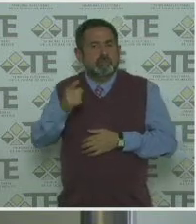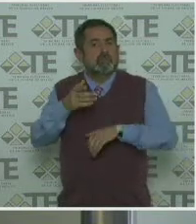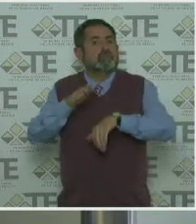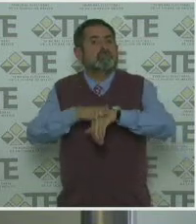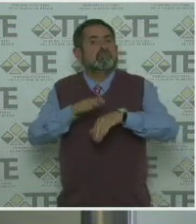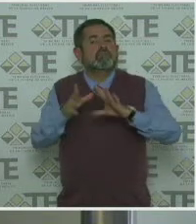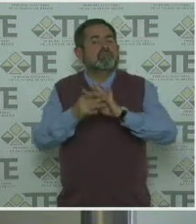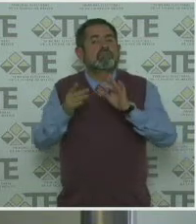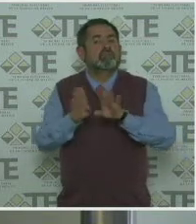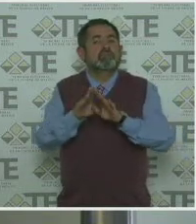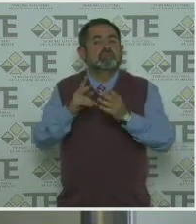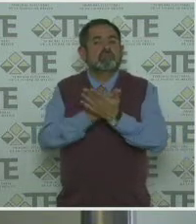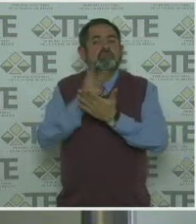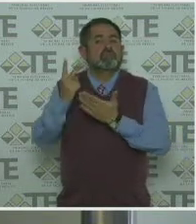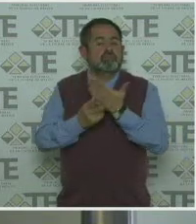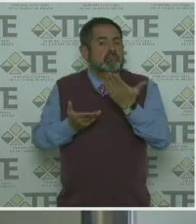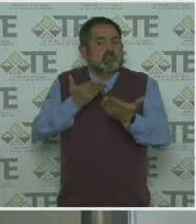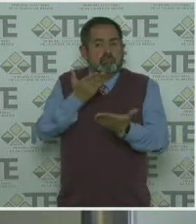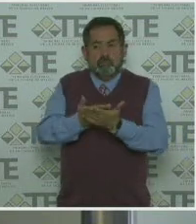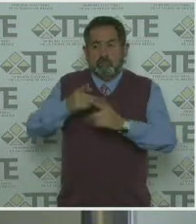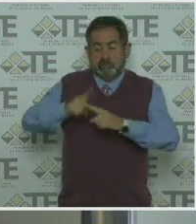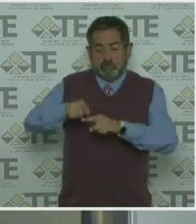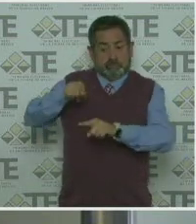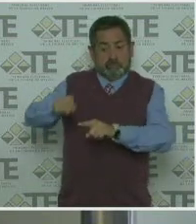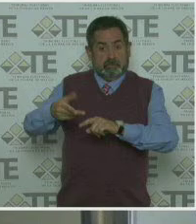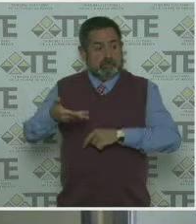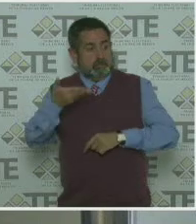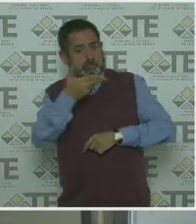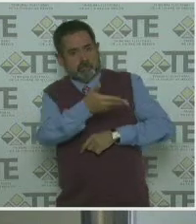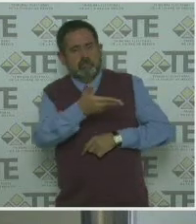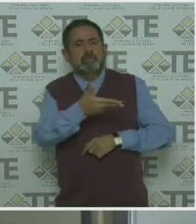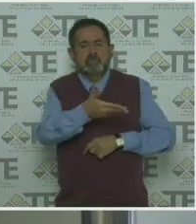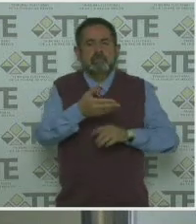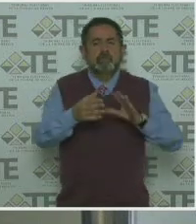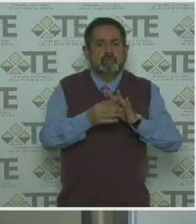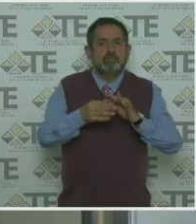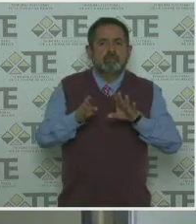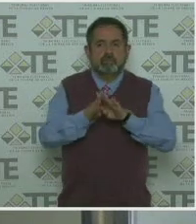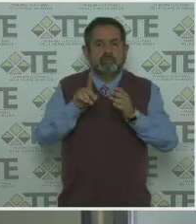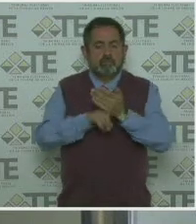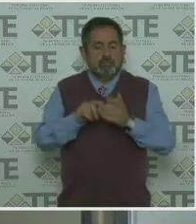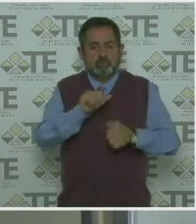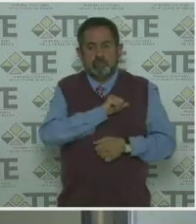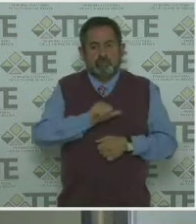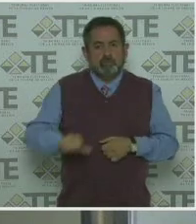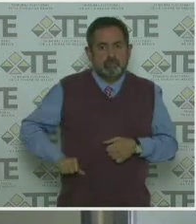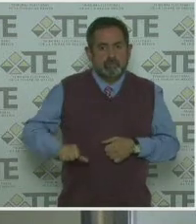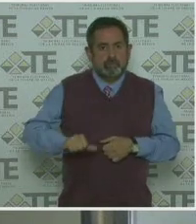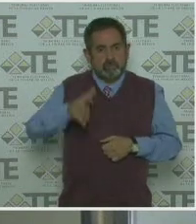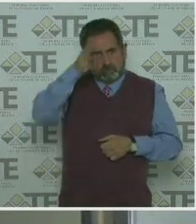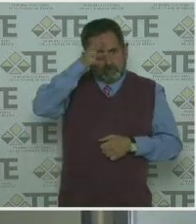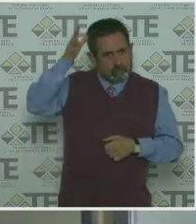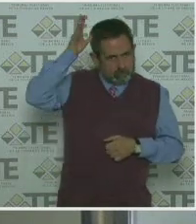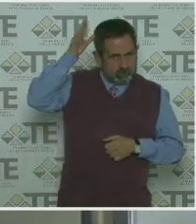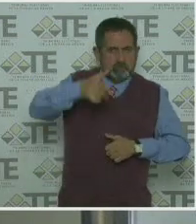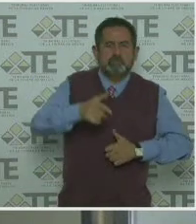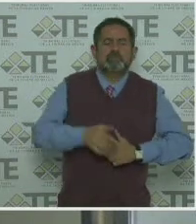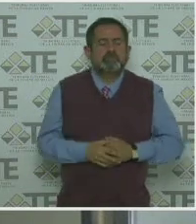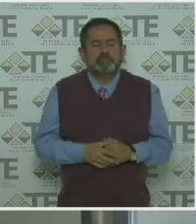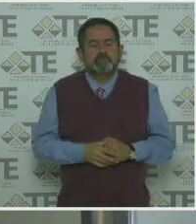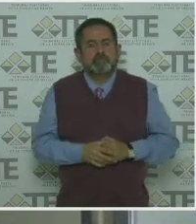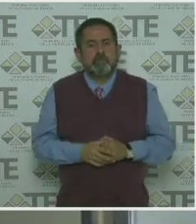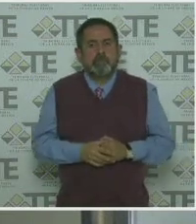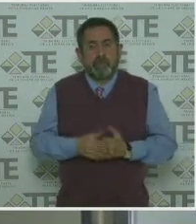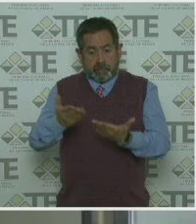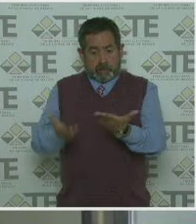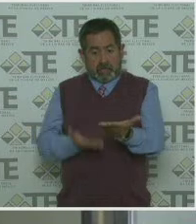aclaración relacionada con el proyecto propuesto por dicho ciudadano, emitido por el órgano dictaminador de la Alcaldía en Cuauhtémoc. En el proyecto que se